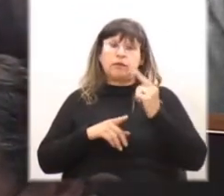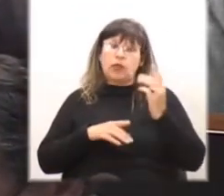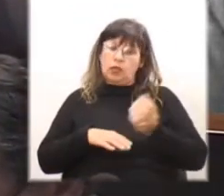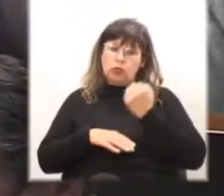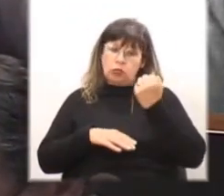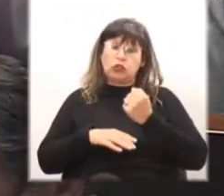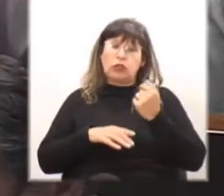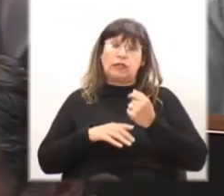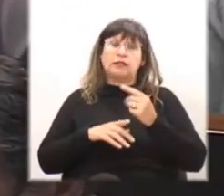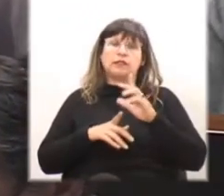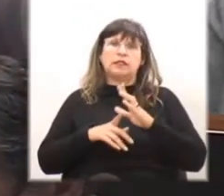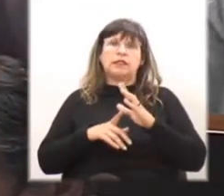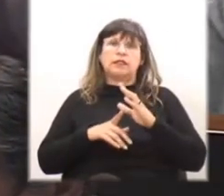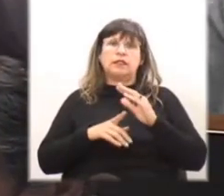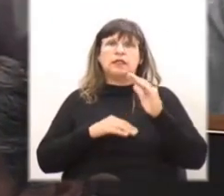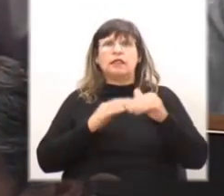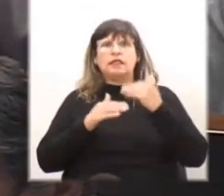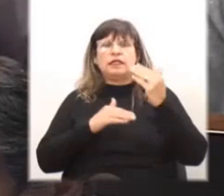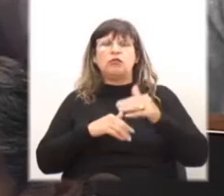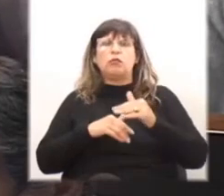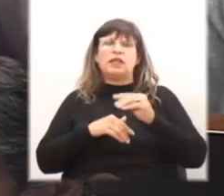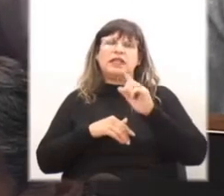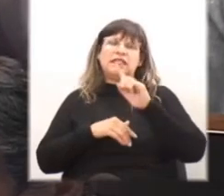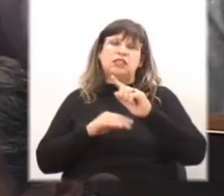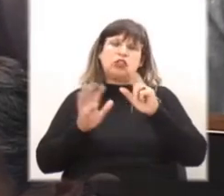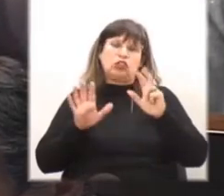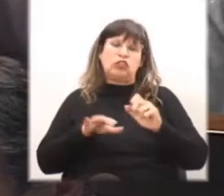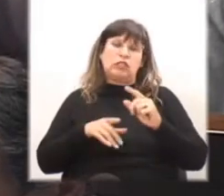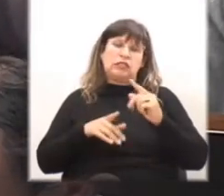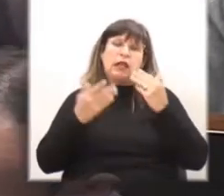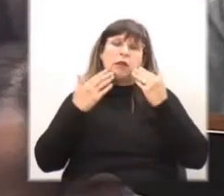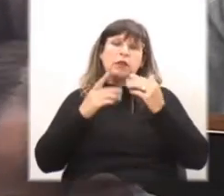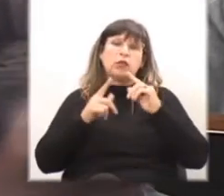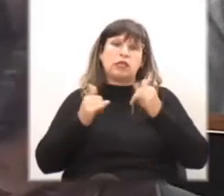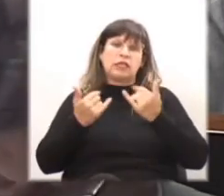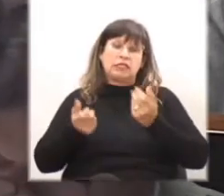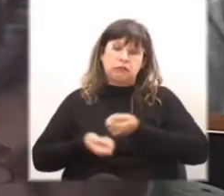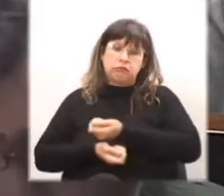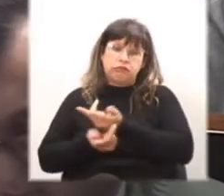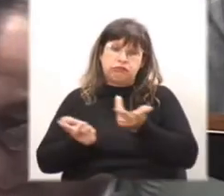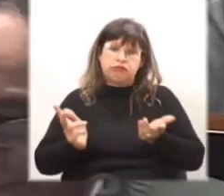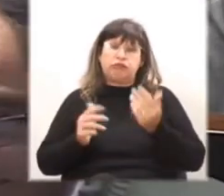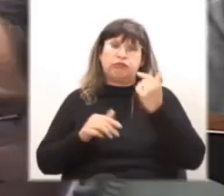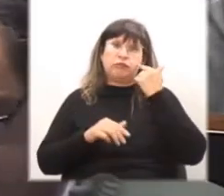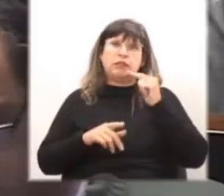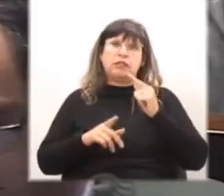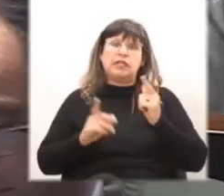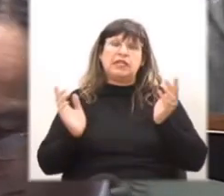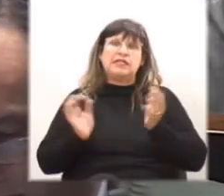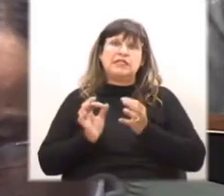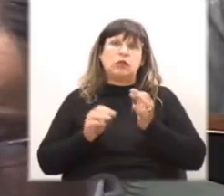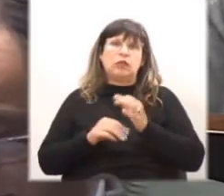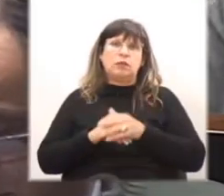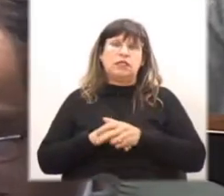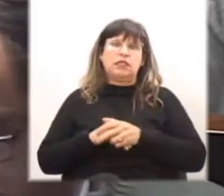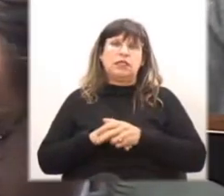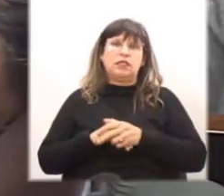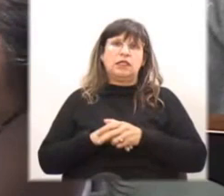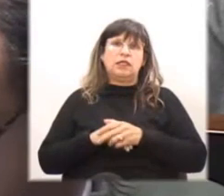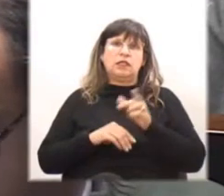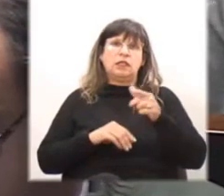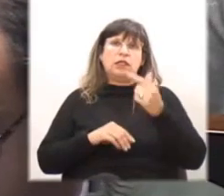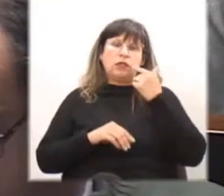importante. Seguramente superen las 180 preguntas que hemos distribuido, seguramente de